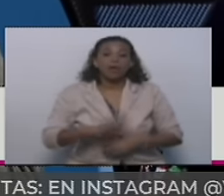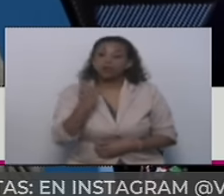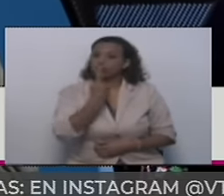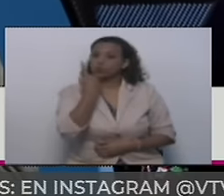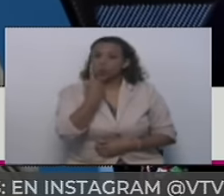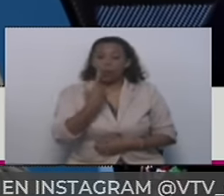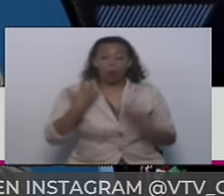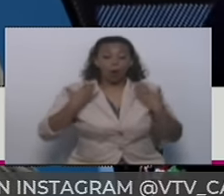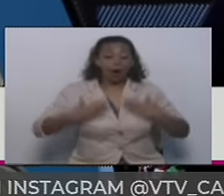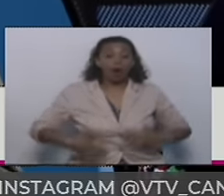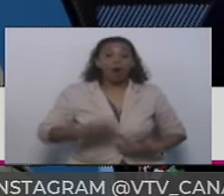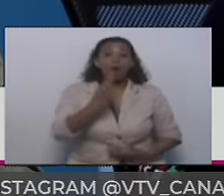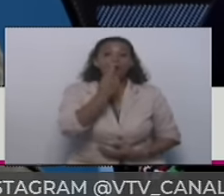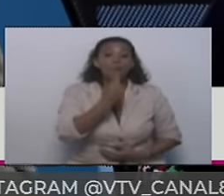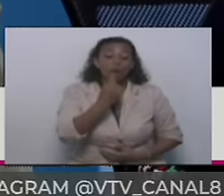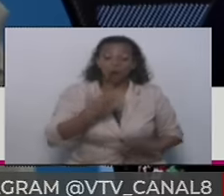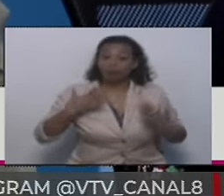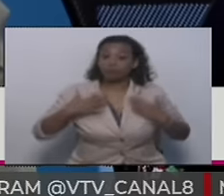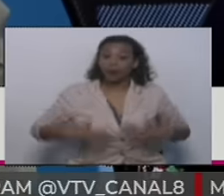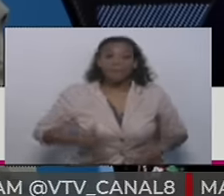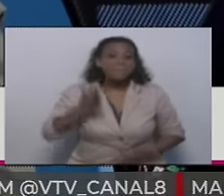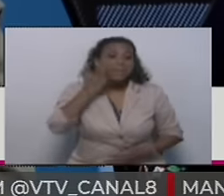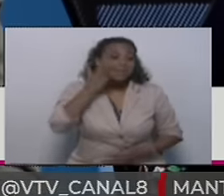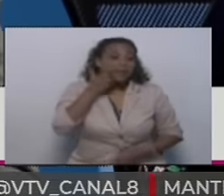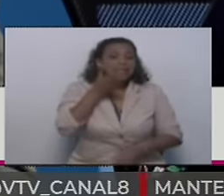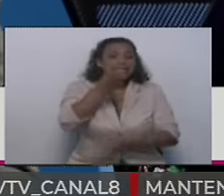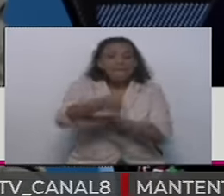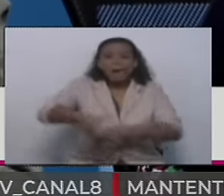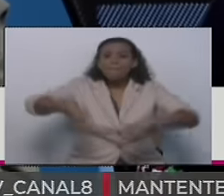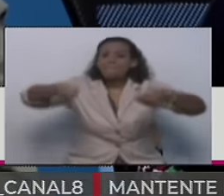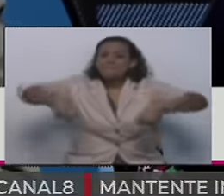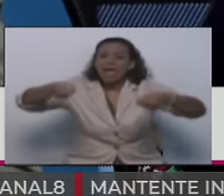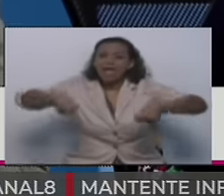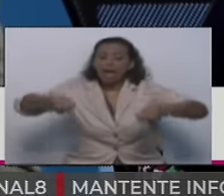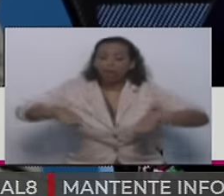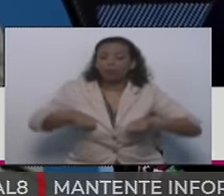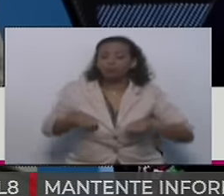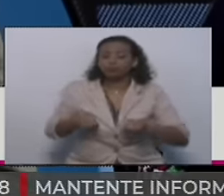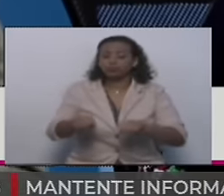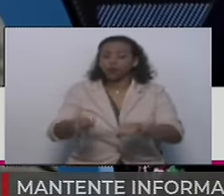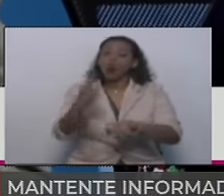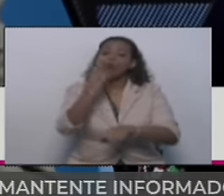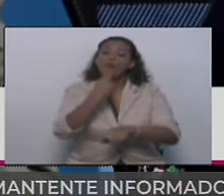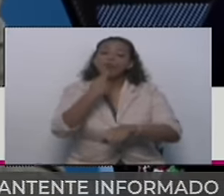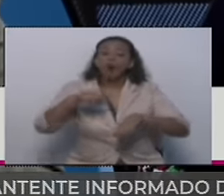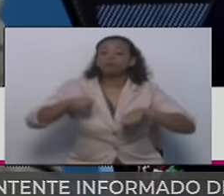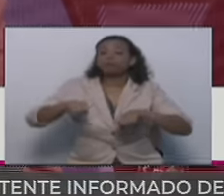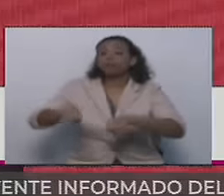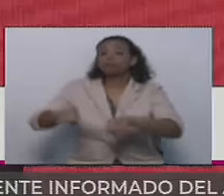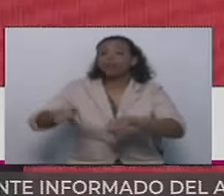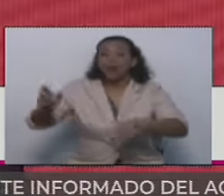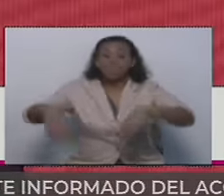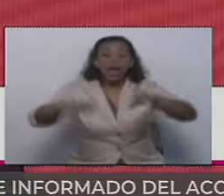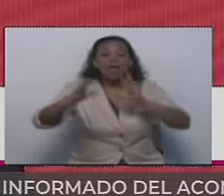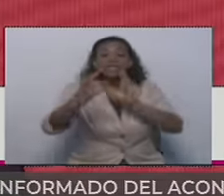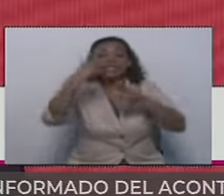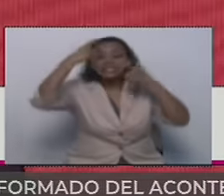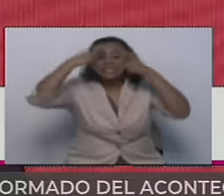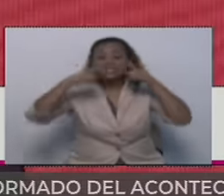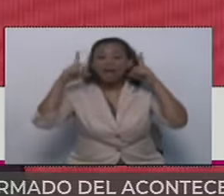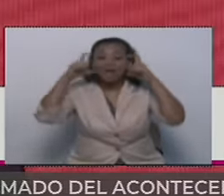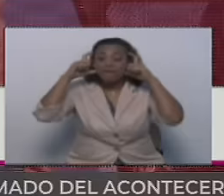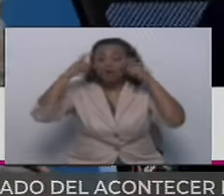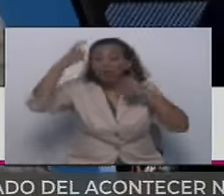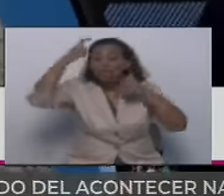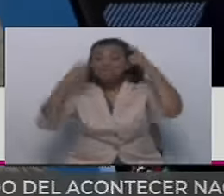una franela roja, presidente. Mi mamá hacía mercado con un carrito rojo y le ponía las fotos de Chávez